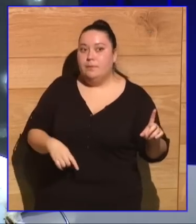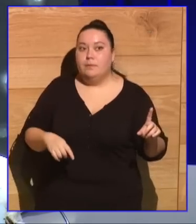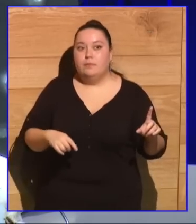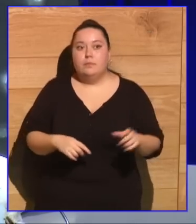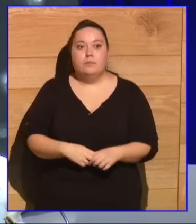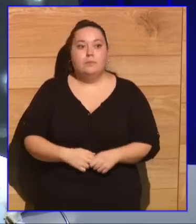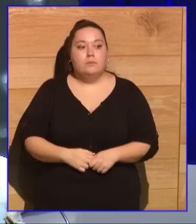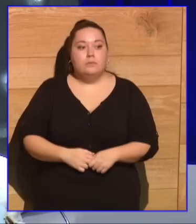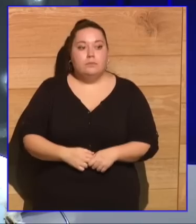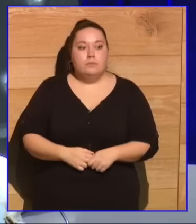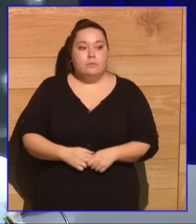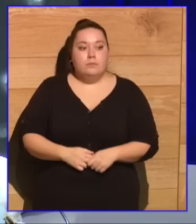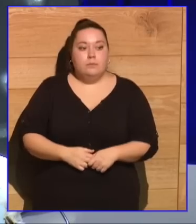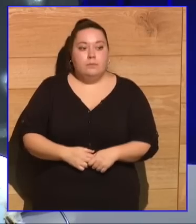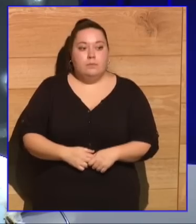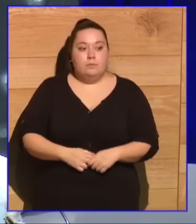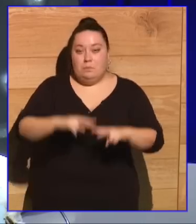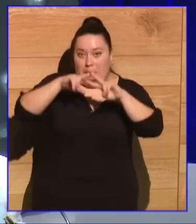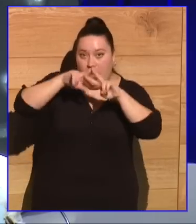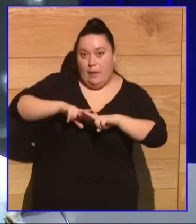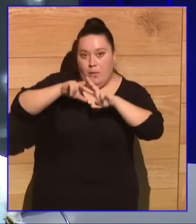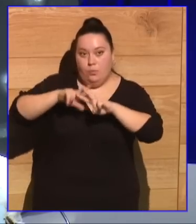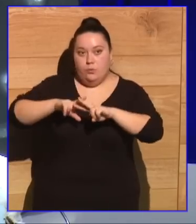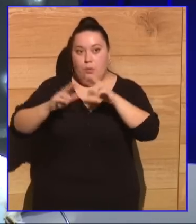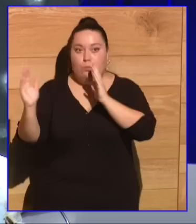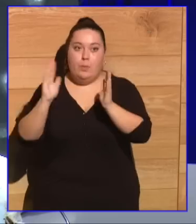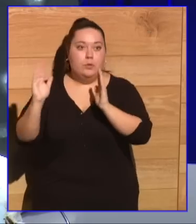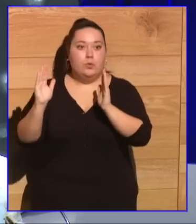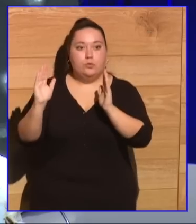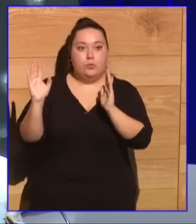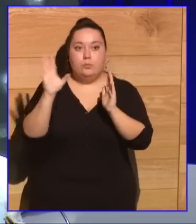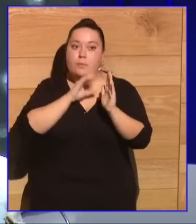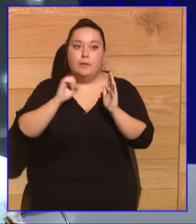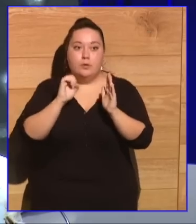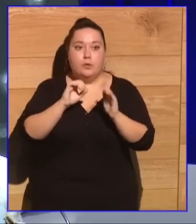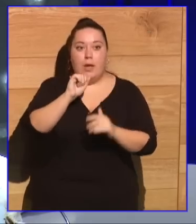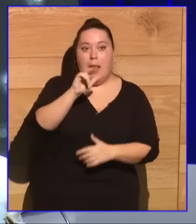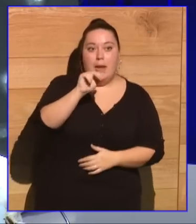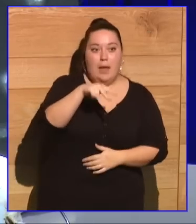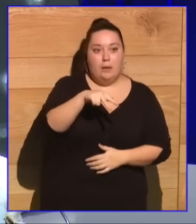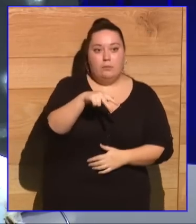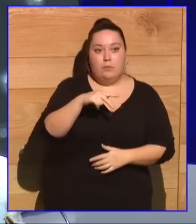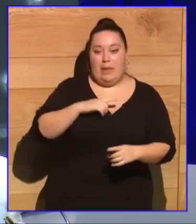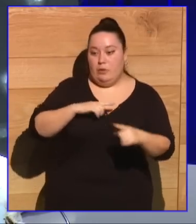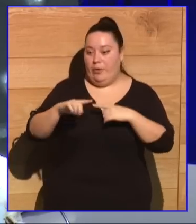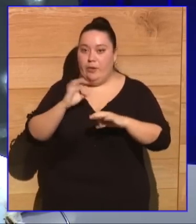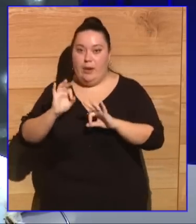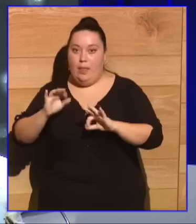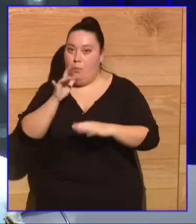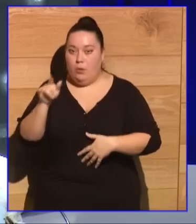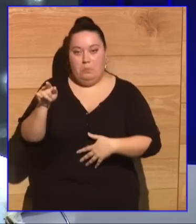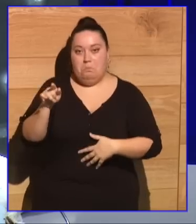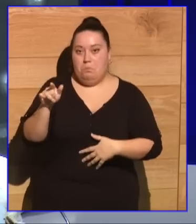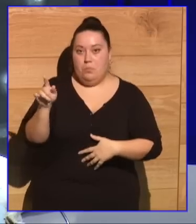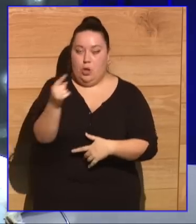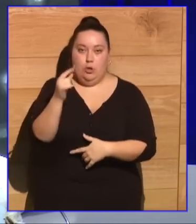Cypher. Y analizado, tiene momentos absolutamente fascinantes. Alan Parker decidió no dirigirle directamente porque estaba consiguiendo